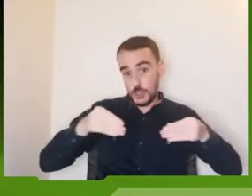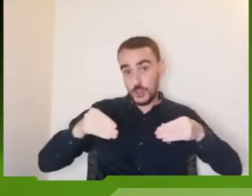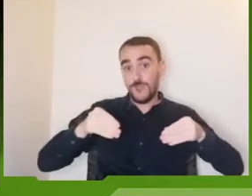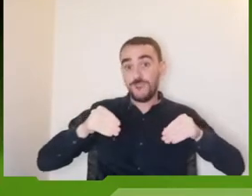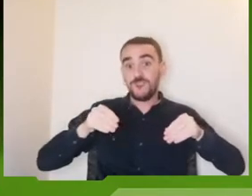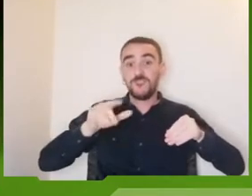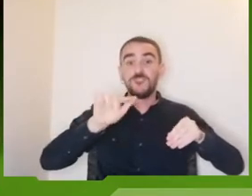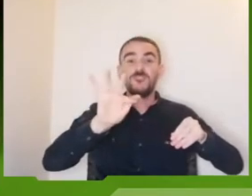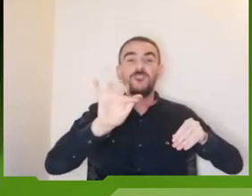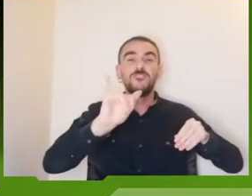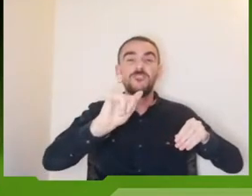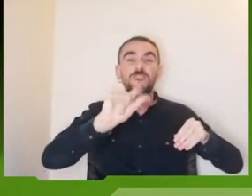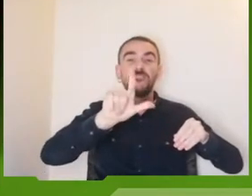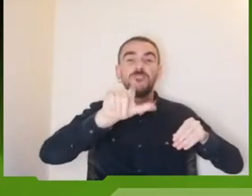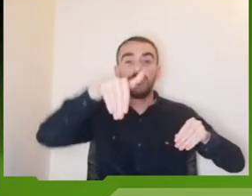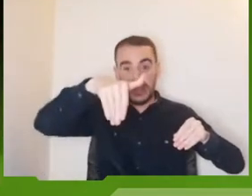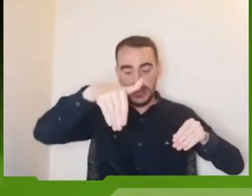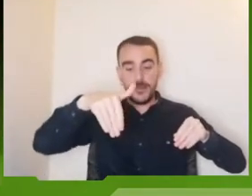mientras se enfría.